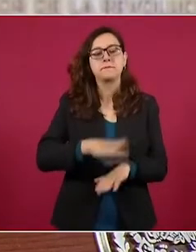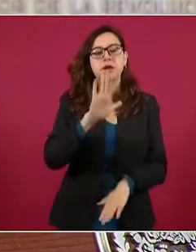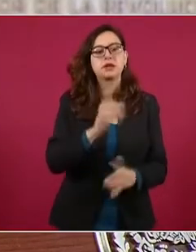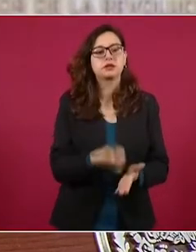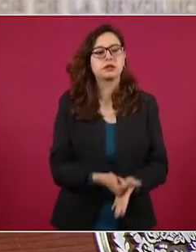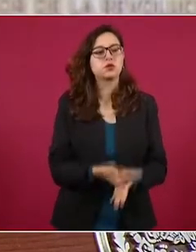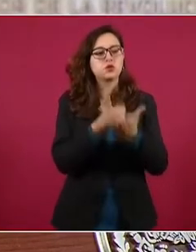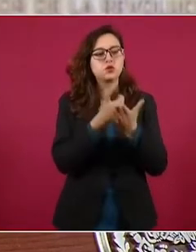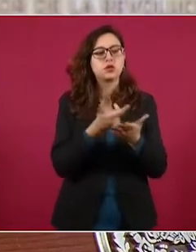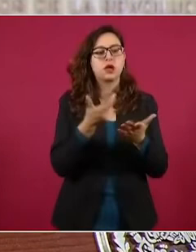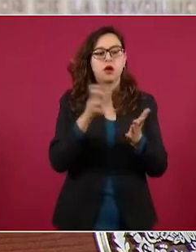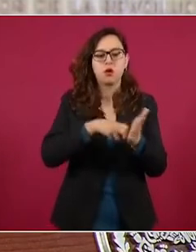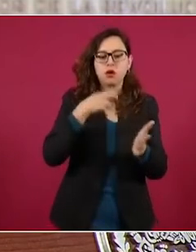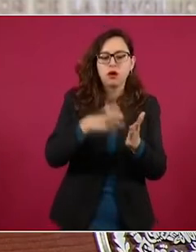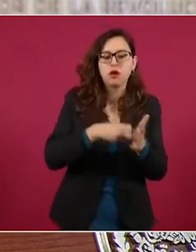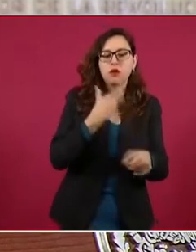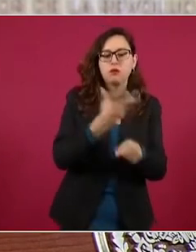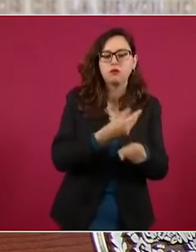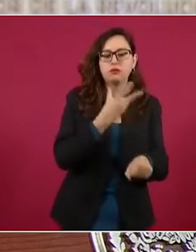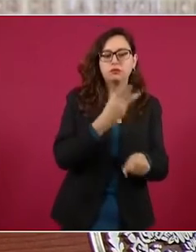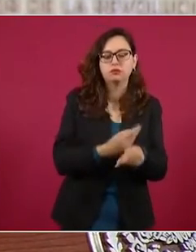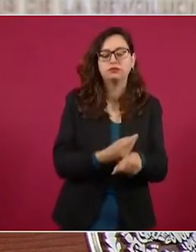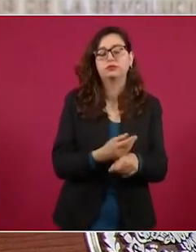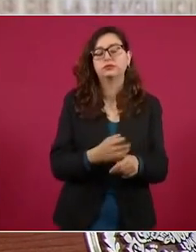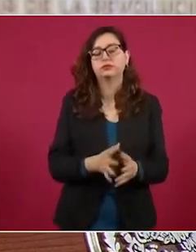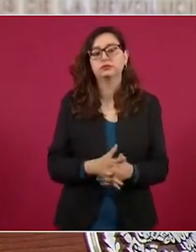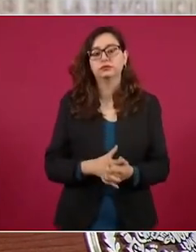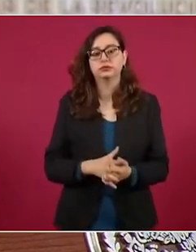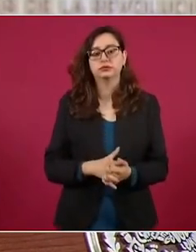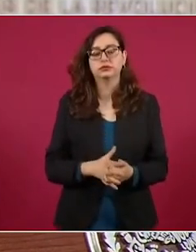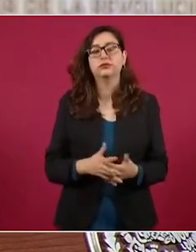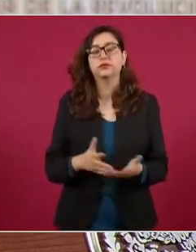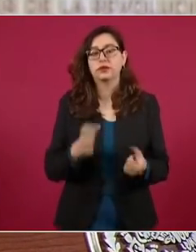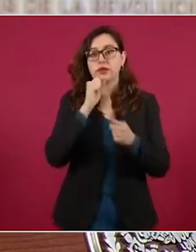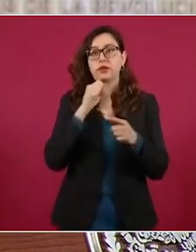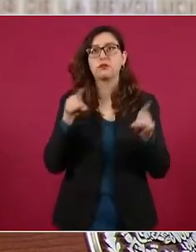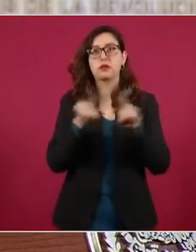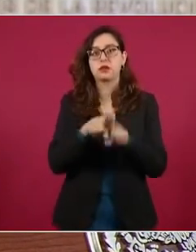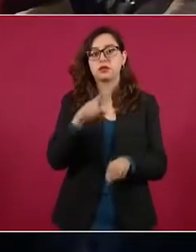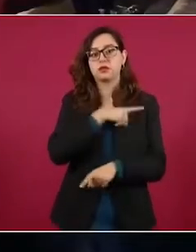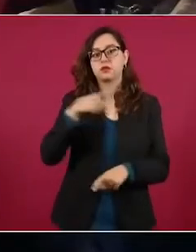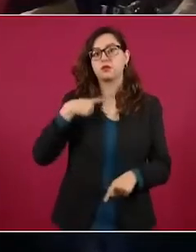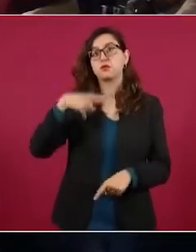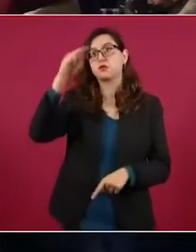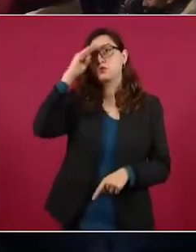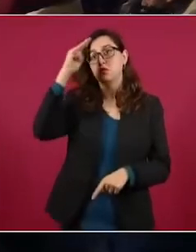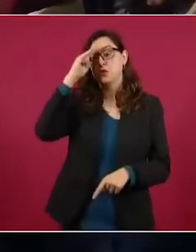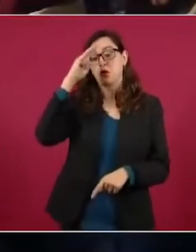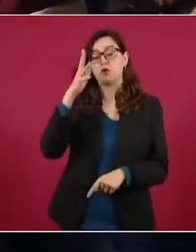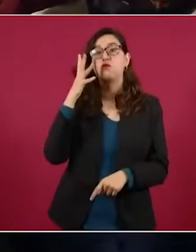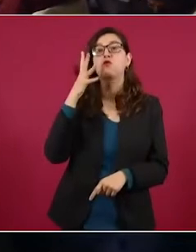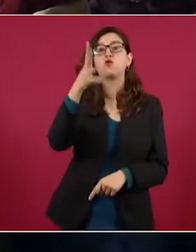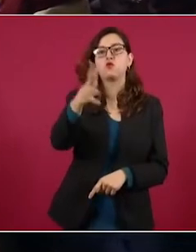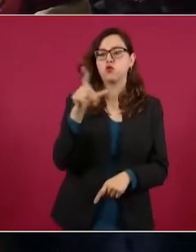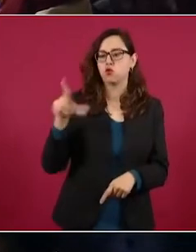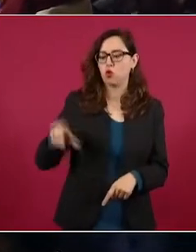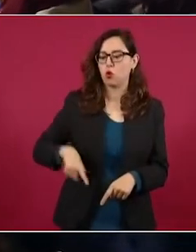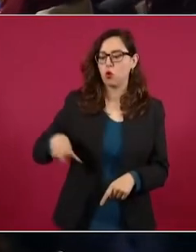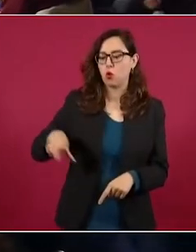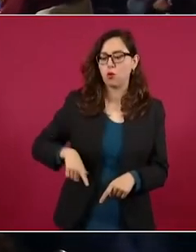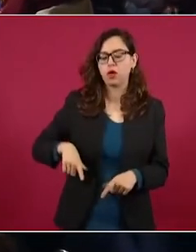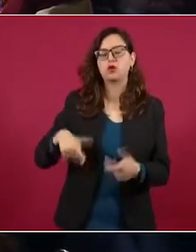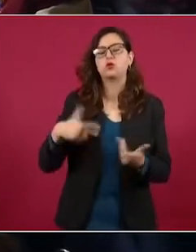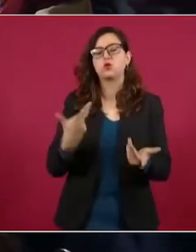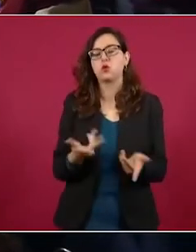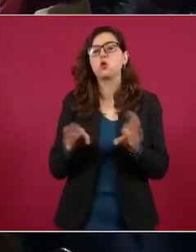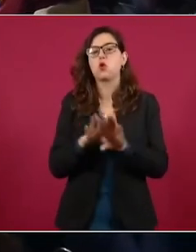y pensando también en que vienen otros gobiernos y que debe haber continuidad con